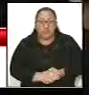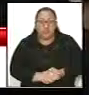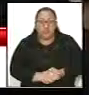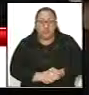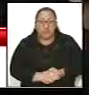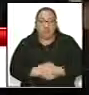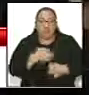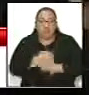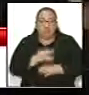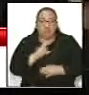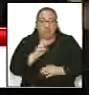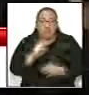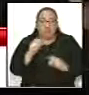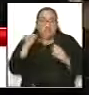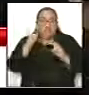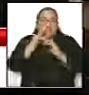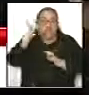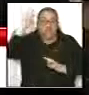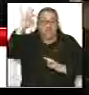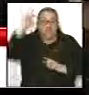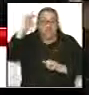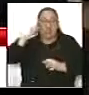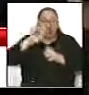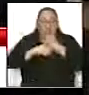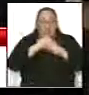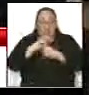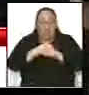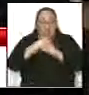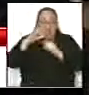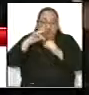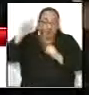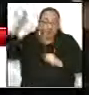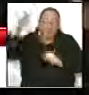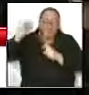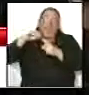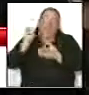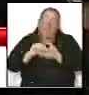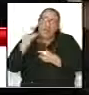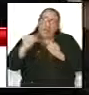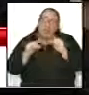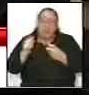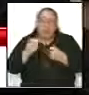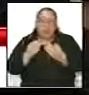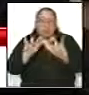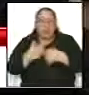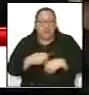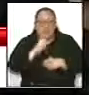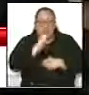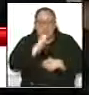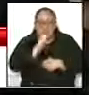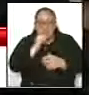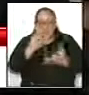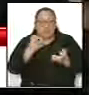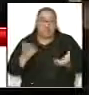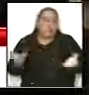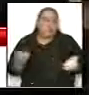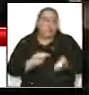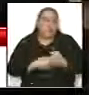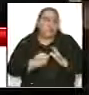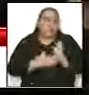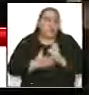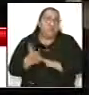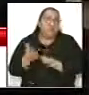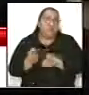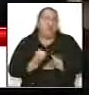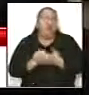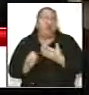de las redes satelitales y cada día más baratas, por esa razón, hay muchas empresas privadas que obviamente les ha salido